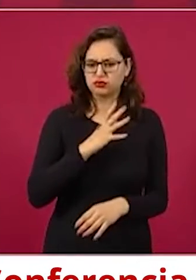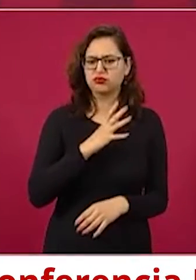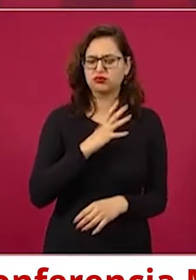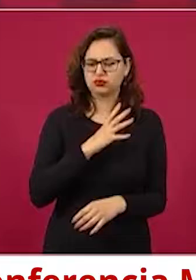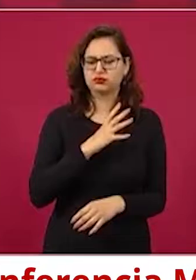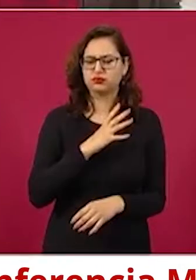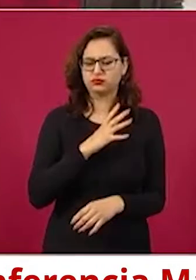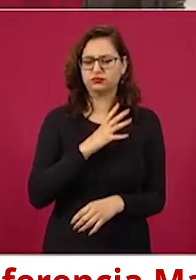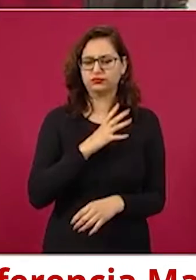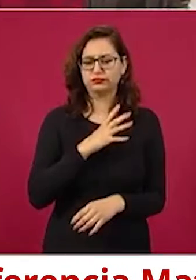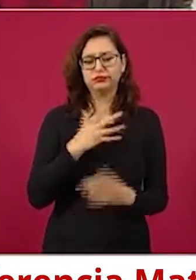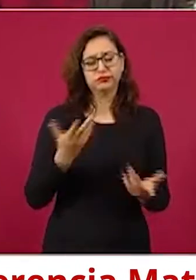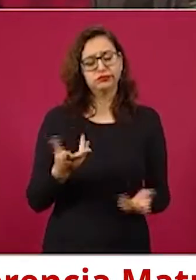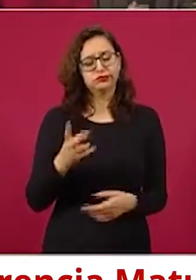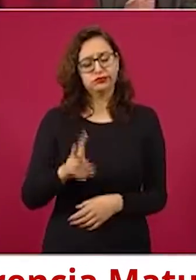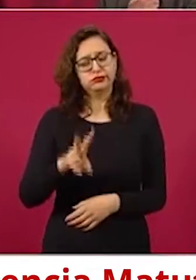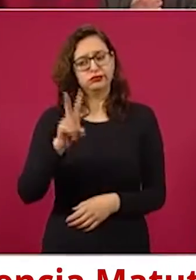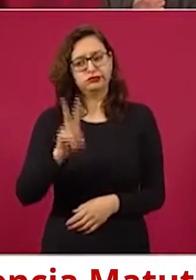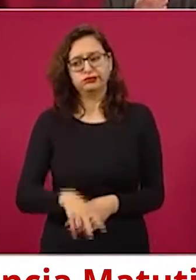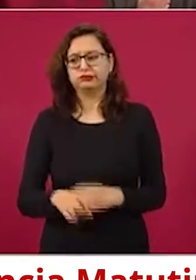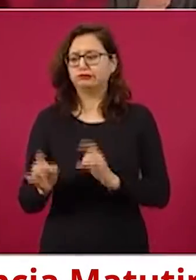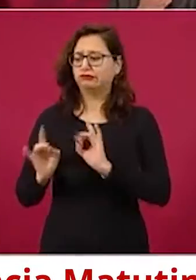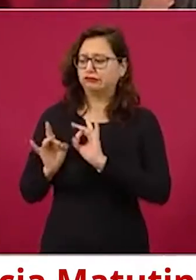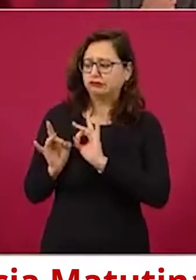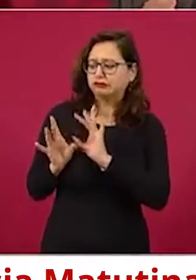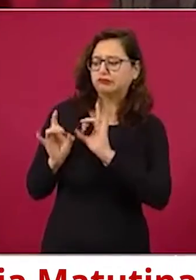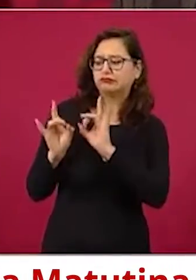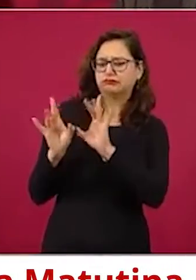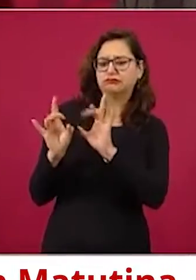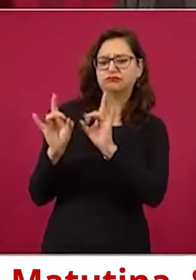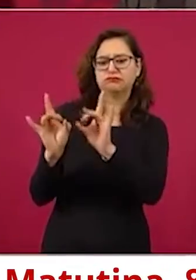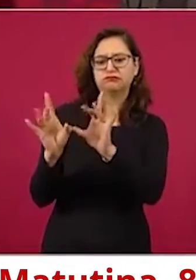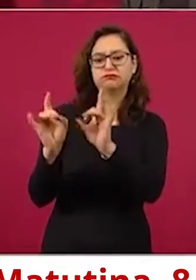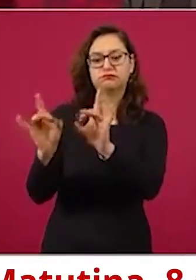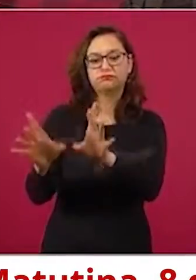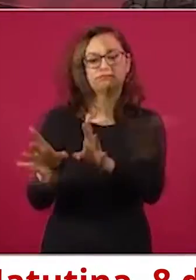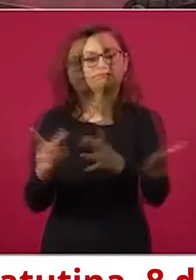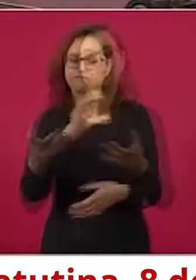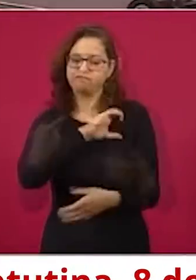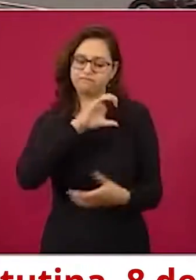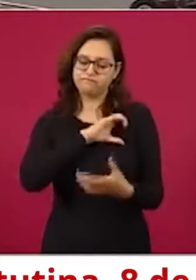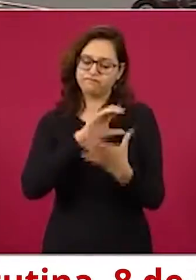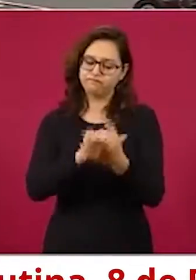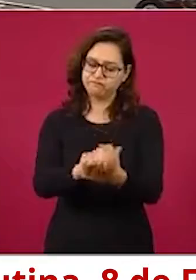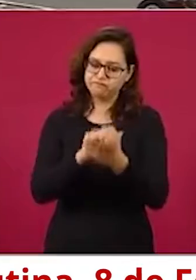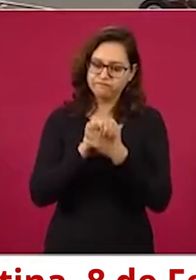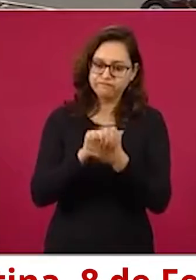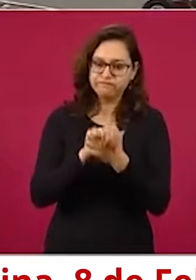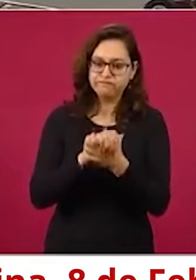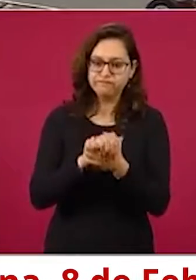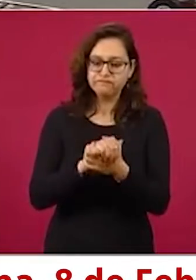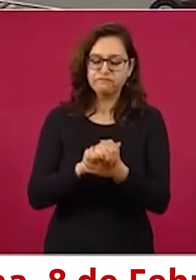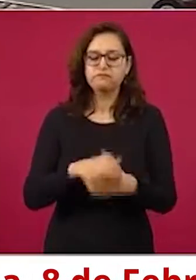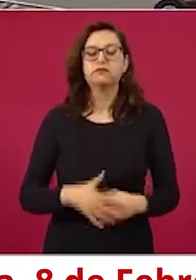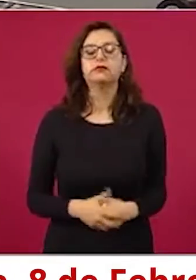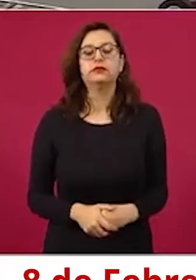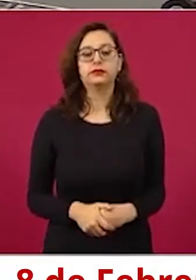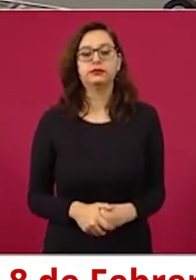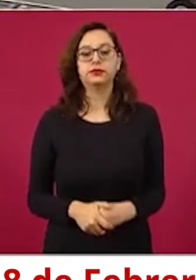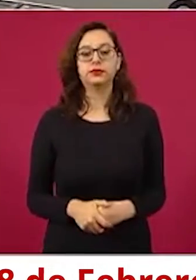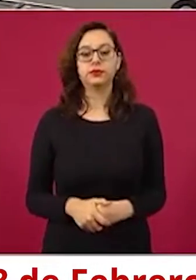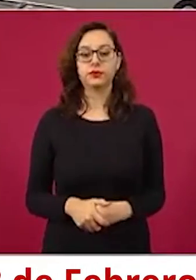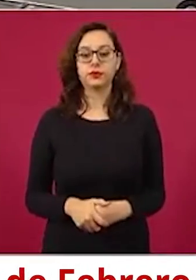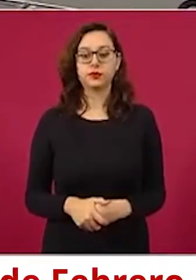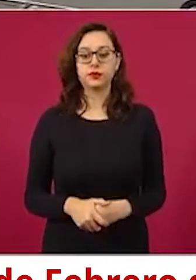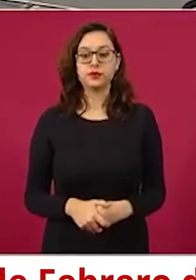a pesar de los pesares, son buenas las noticias. Seguimos informando